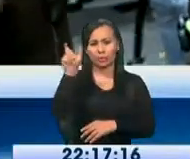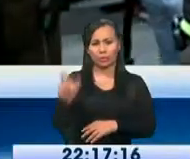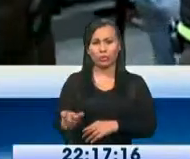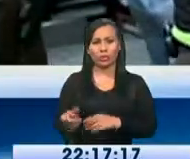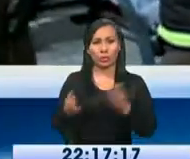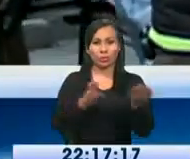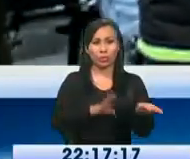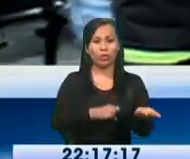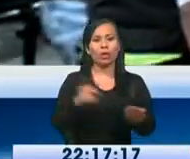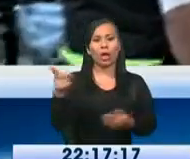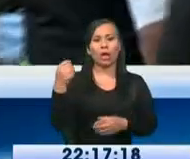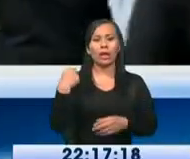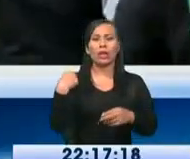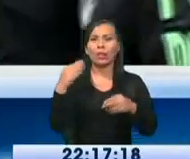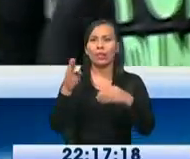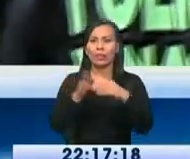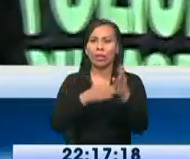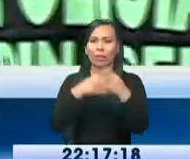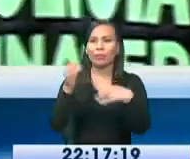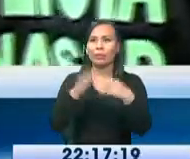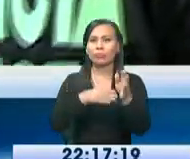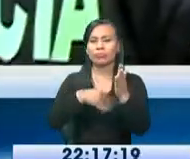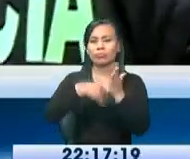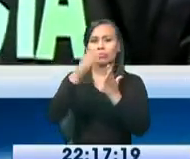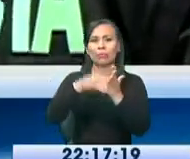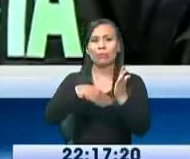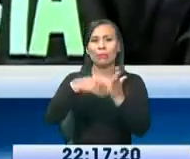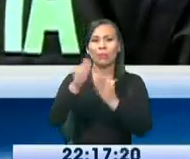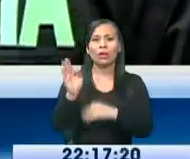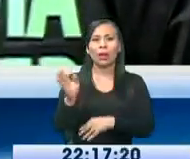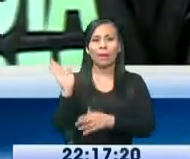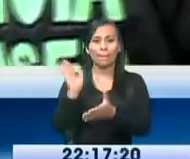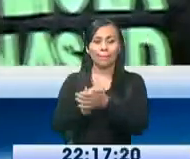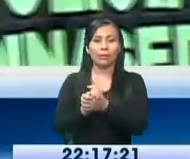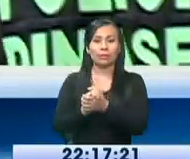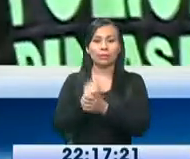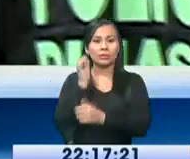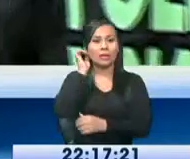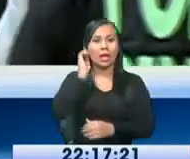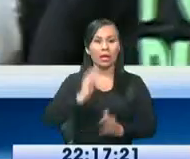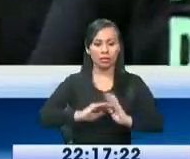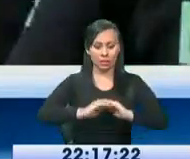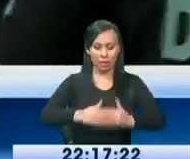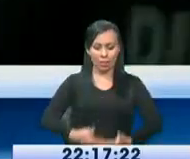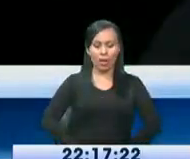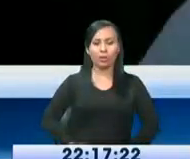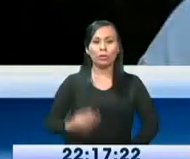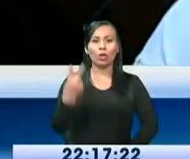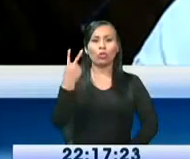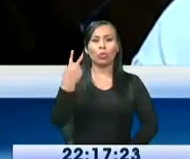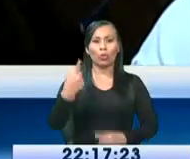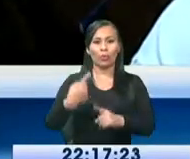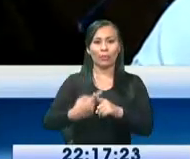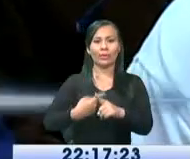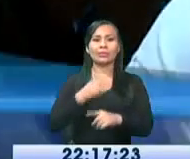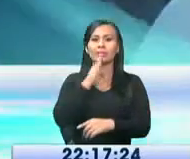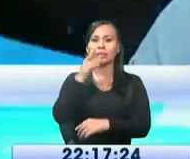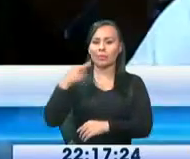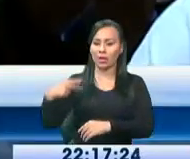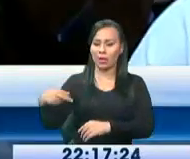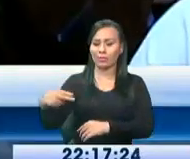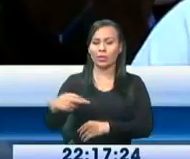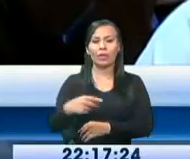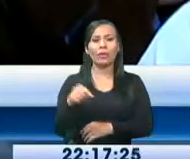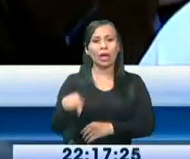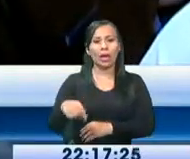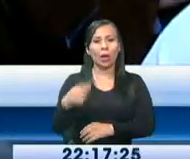en la orfandad a varios hijos, pero la desgracia no para. La esposa del occiso queda embarazada de 2 meses. Él pasaba por aquí y ayudó a las